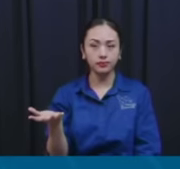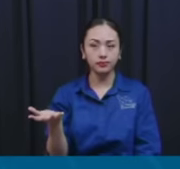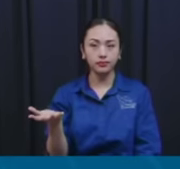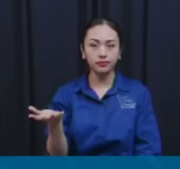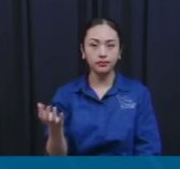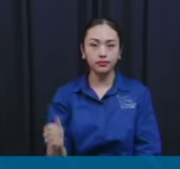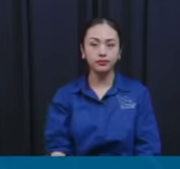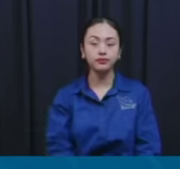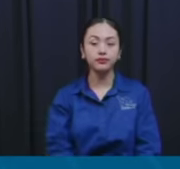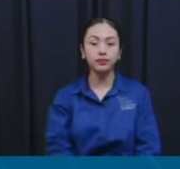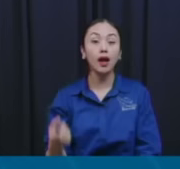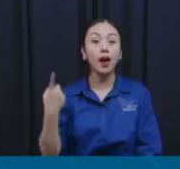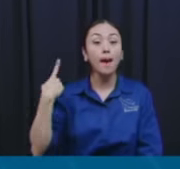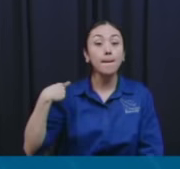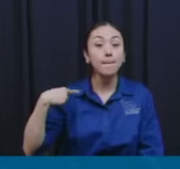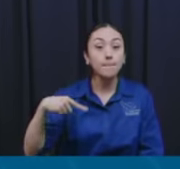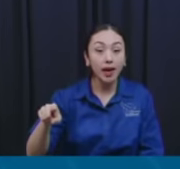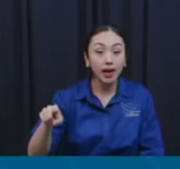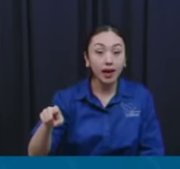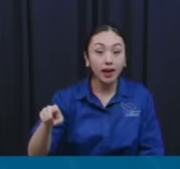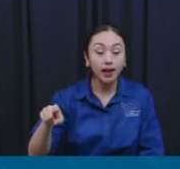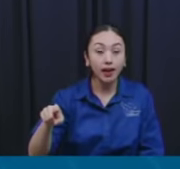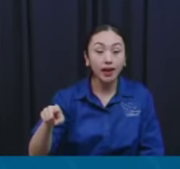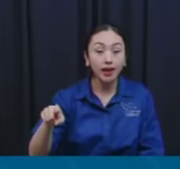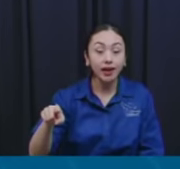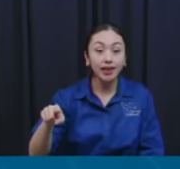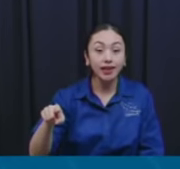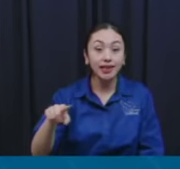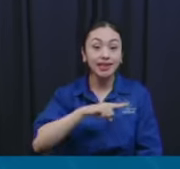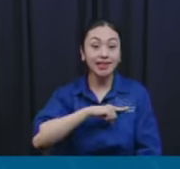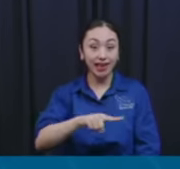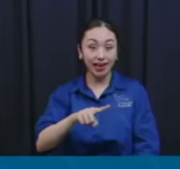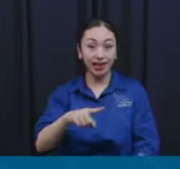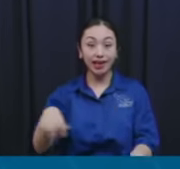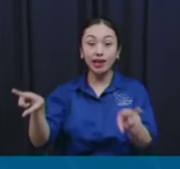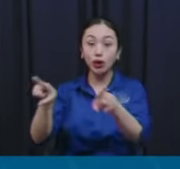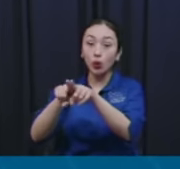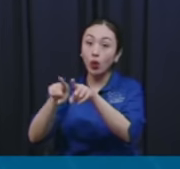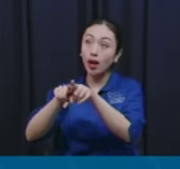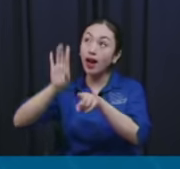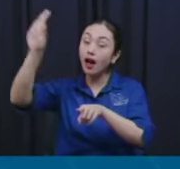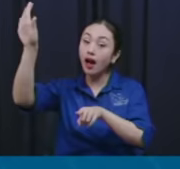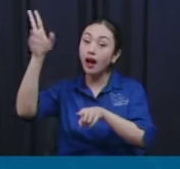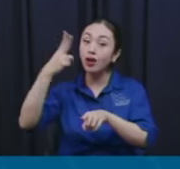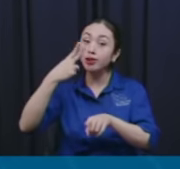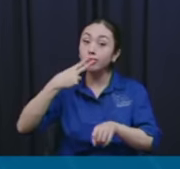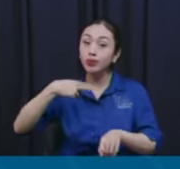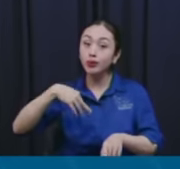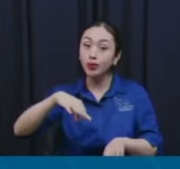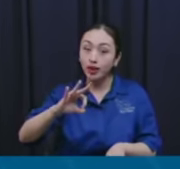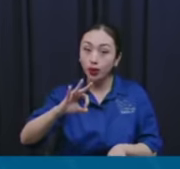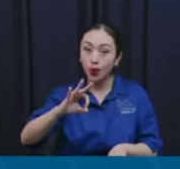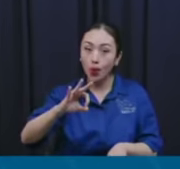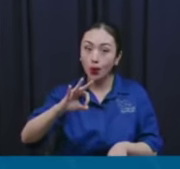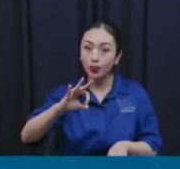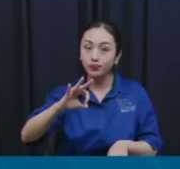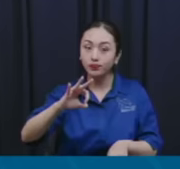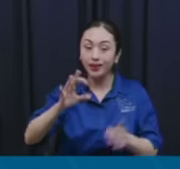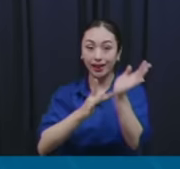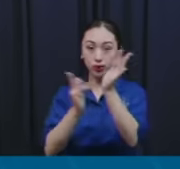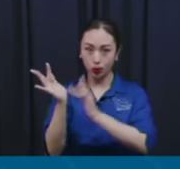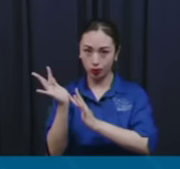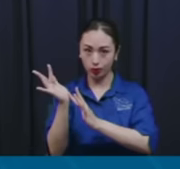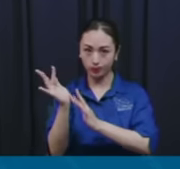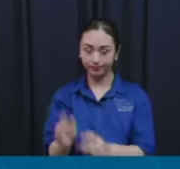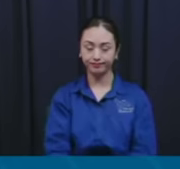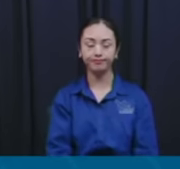predestinó para ser hechos conforme a la imagen de su hijo para que él sea el primogénito entre muchos hermanos en